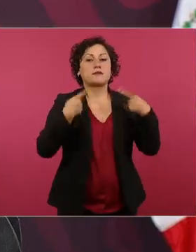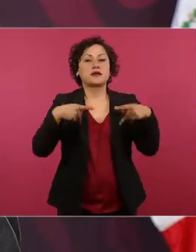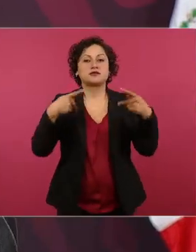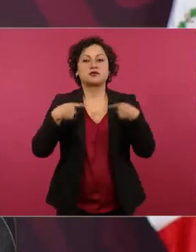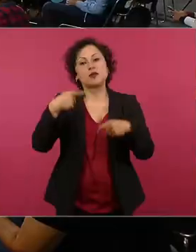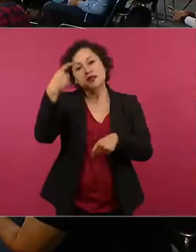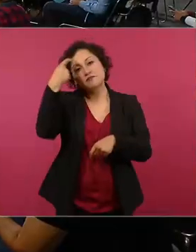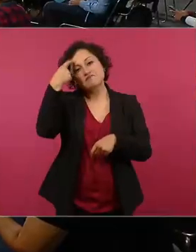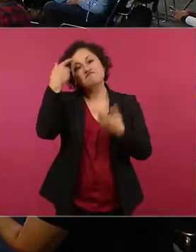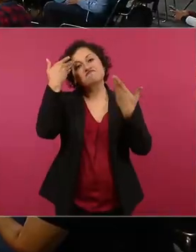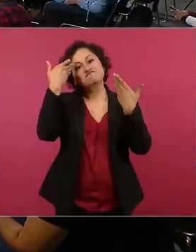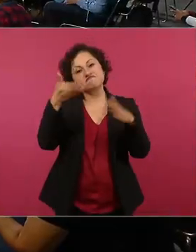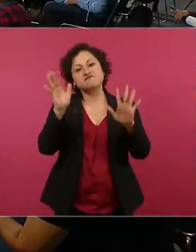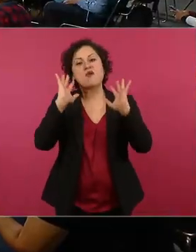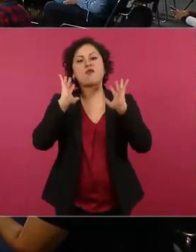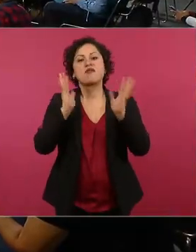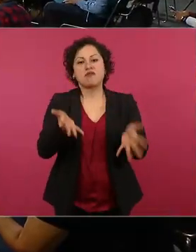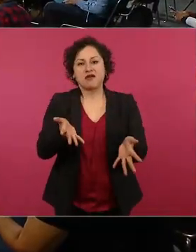diga,